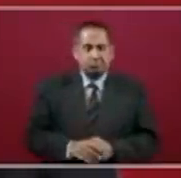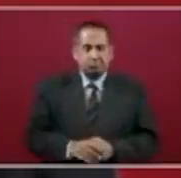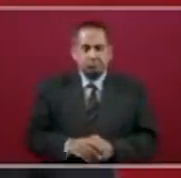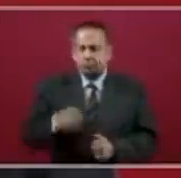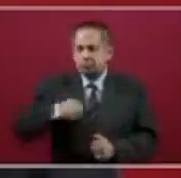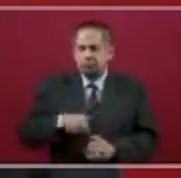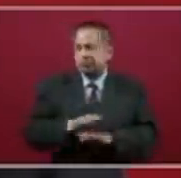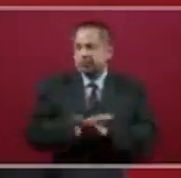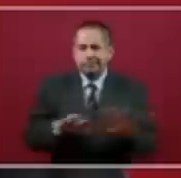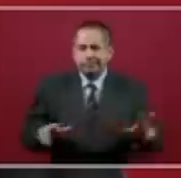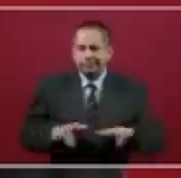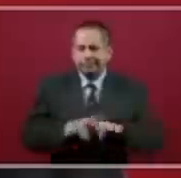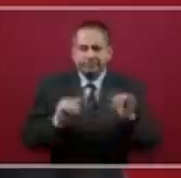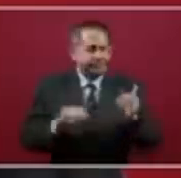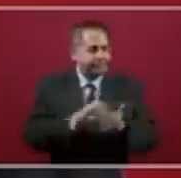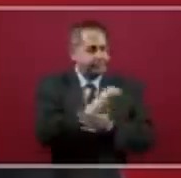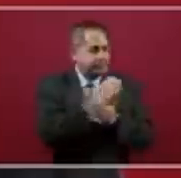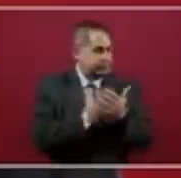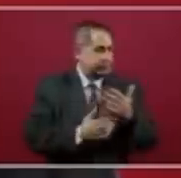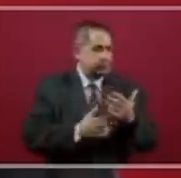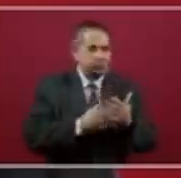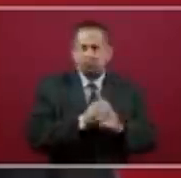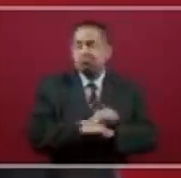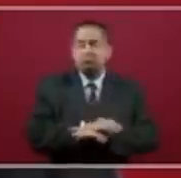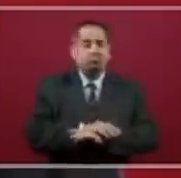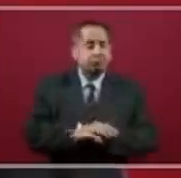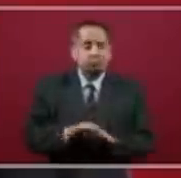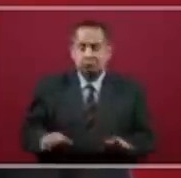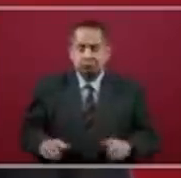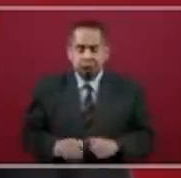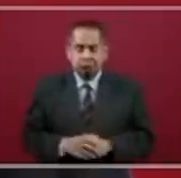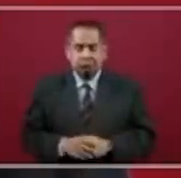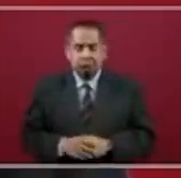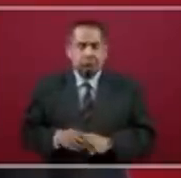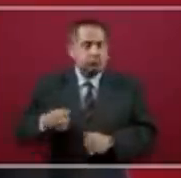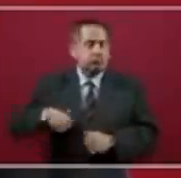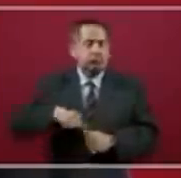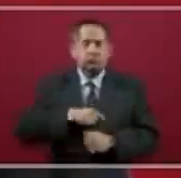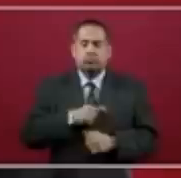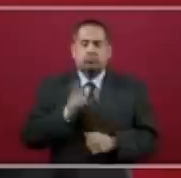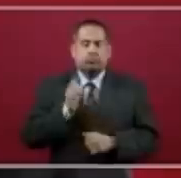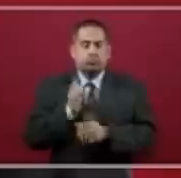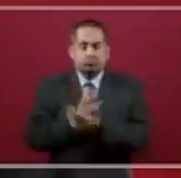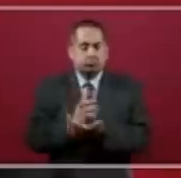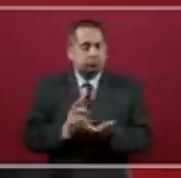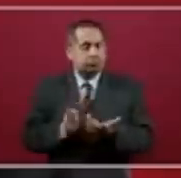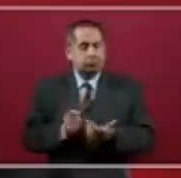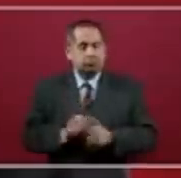Nosotros ya no tenemos esos contratos, nuestra cuenta es,